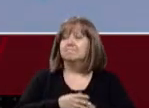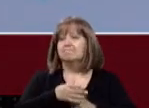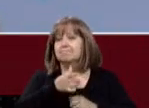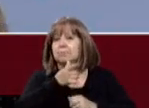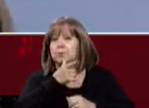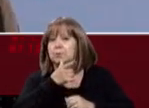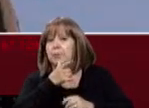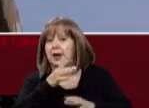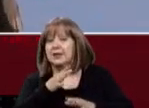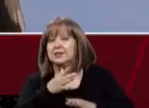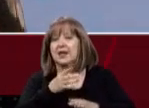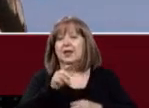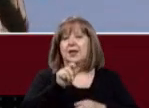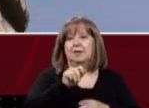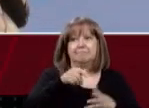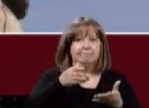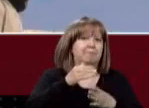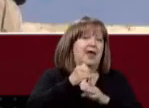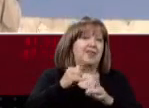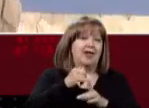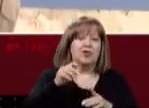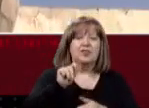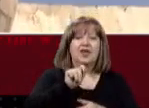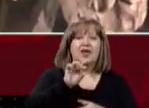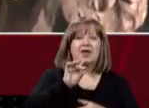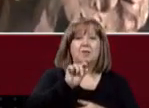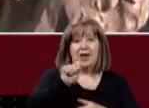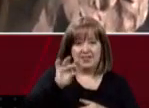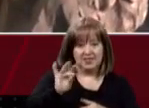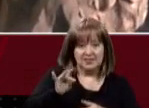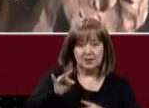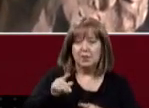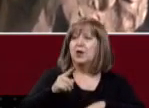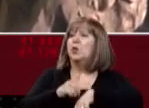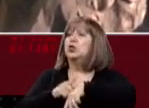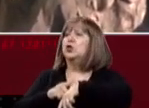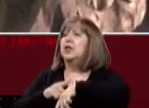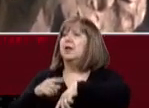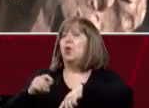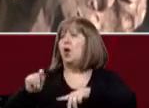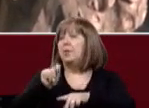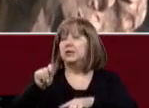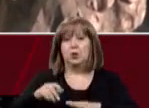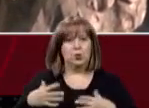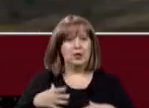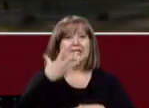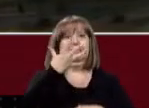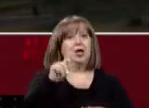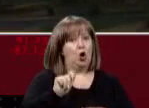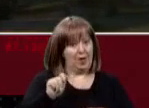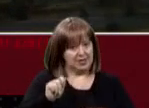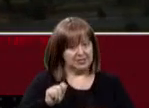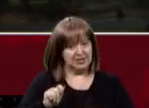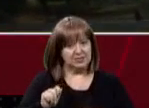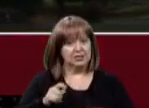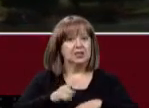promedio en mediados de diciembre. ¿Cuánto tiempo te llevaría? 5 meses. Bastante tiempo lleva a repararlo,